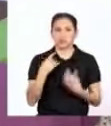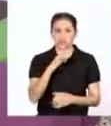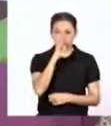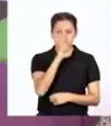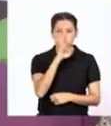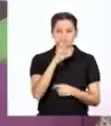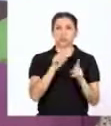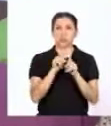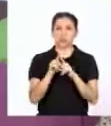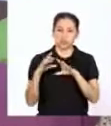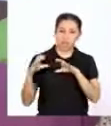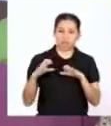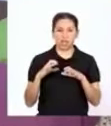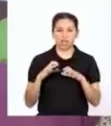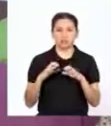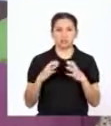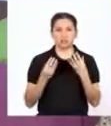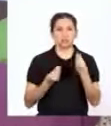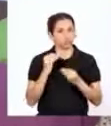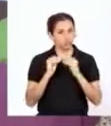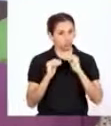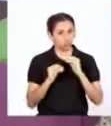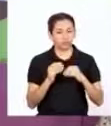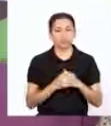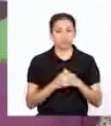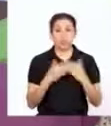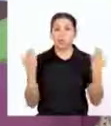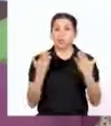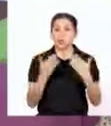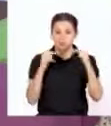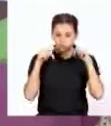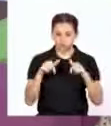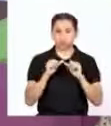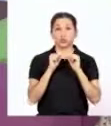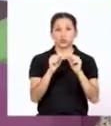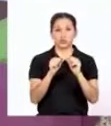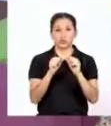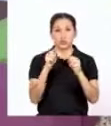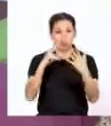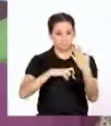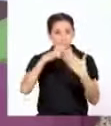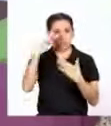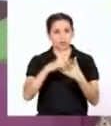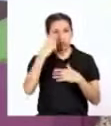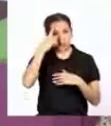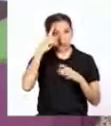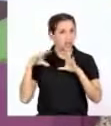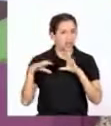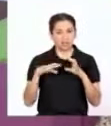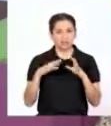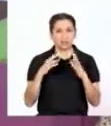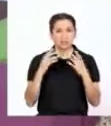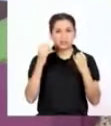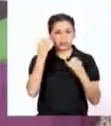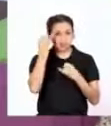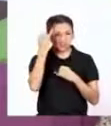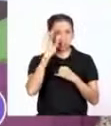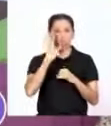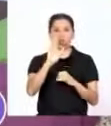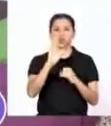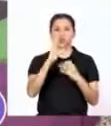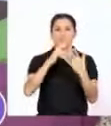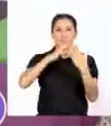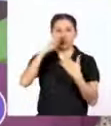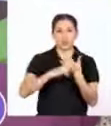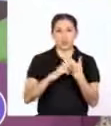no tomamos una postura o buscamos actuar al respecto. Por eso, hoy vamos a continuar con nuestro proyecto, para lo cual vamos a